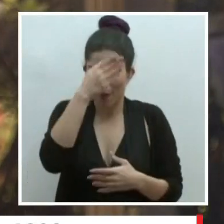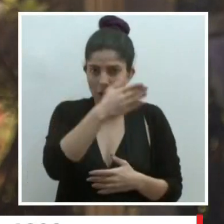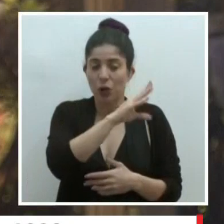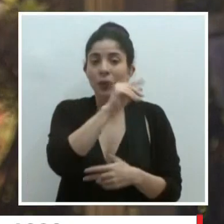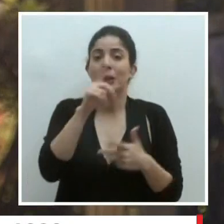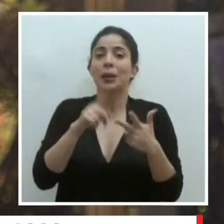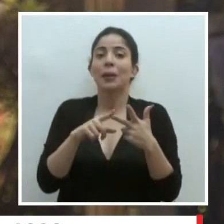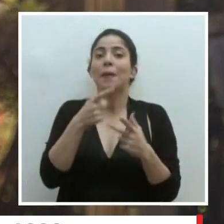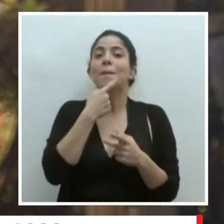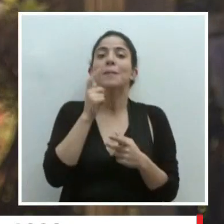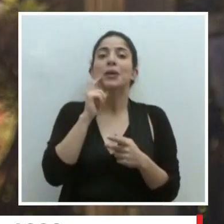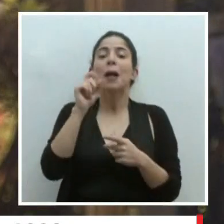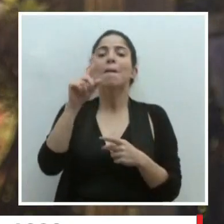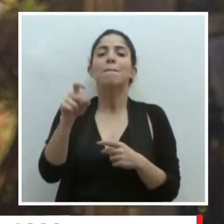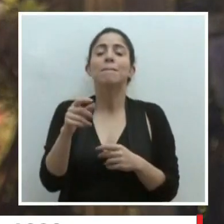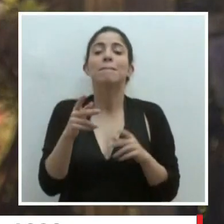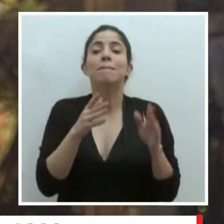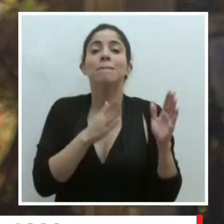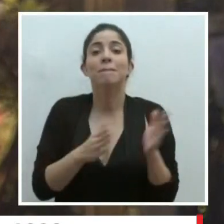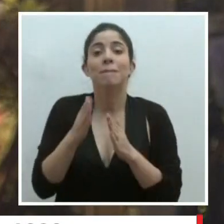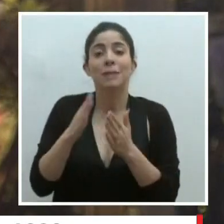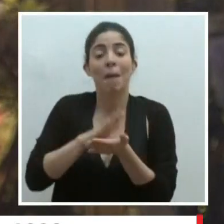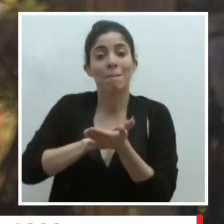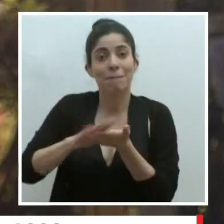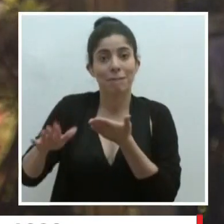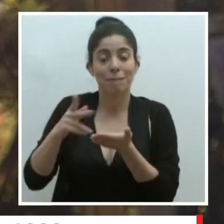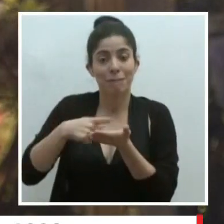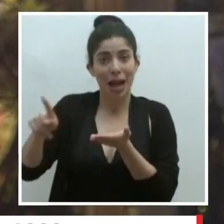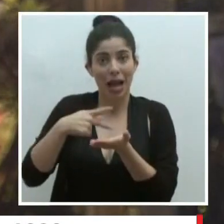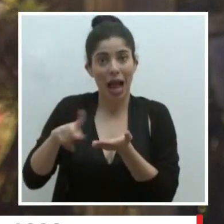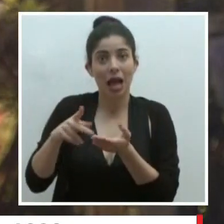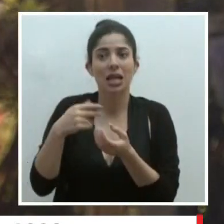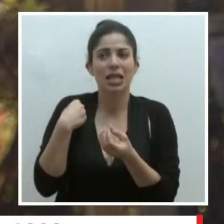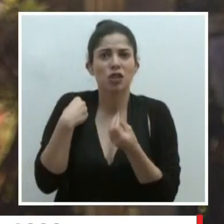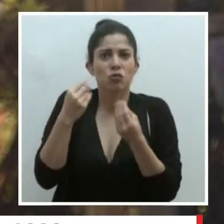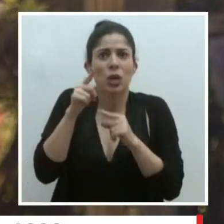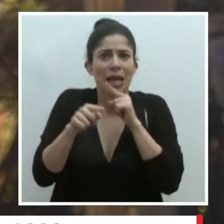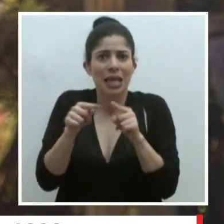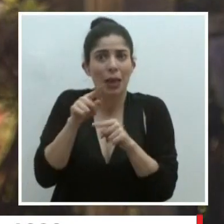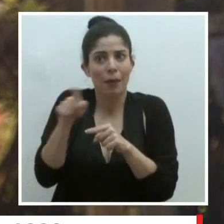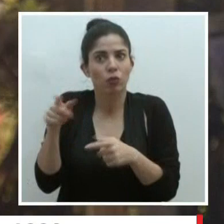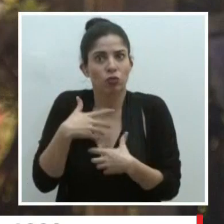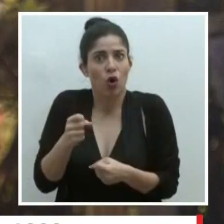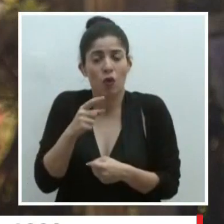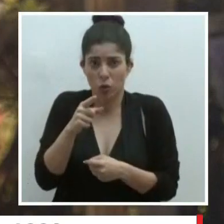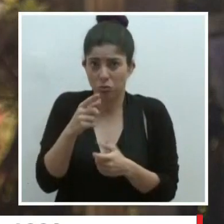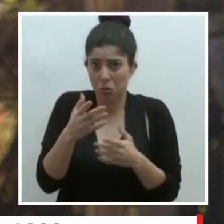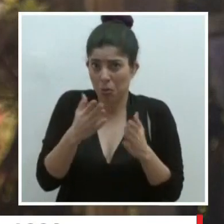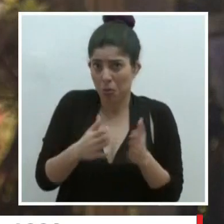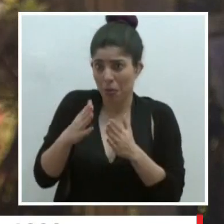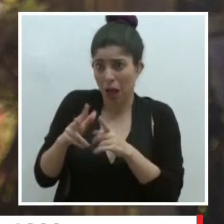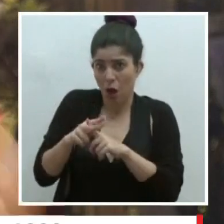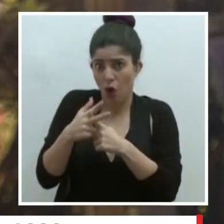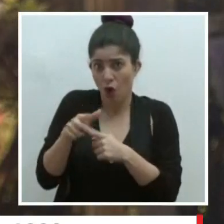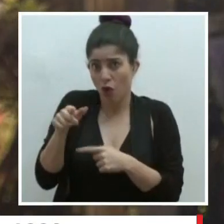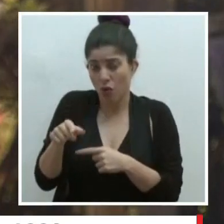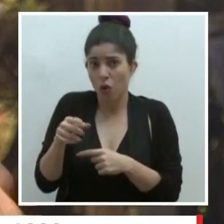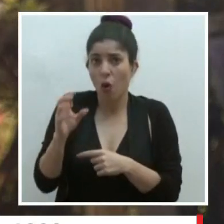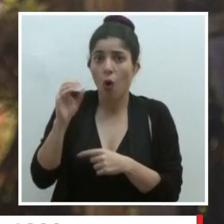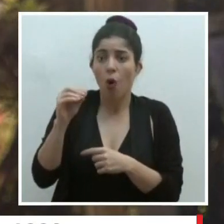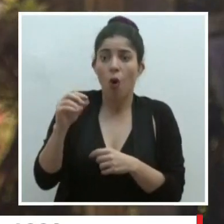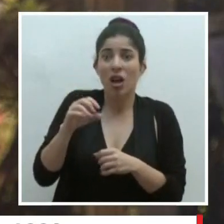de conseguir recursos, el plan Pagar ha sido una apuesta muy grande de ustedes, pero sigue sumando críticas. ¿Ustedes están dispuestos a hacer alguna corrección, sacar alguna